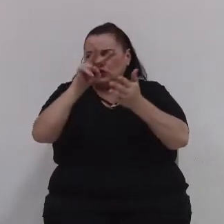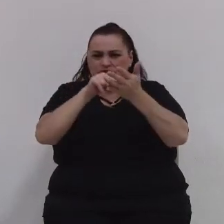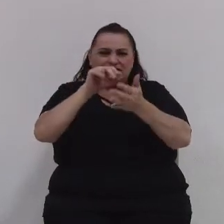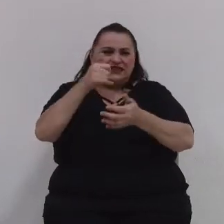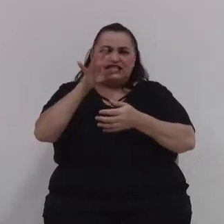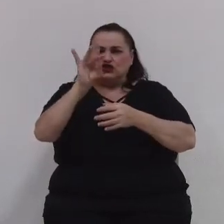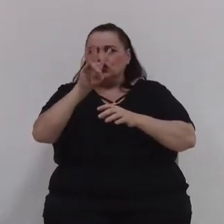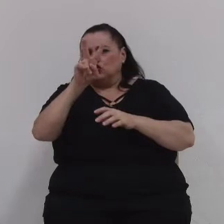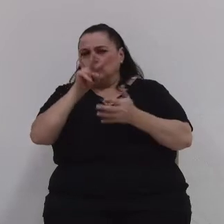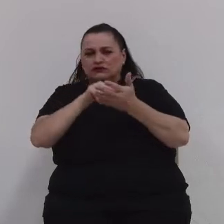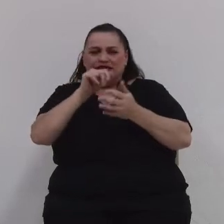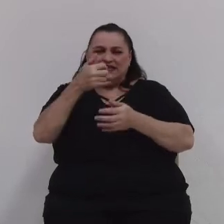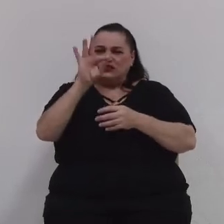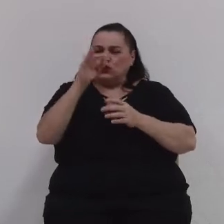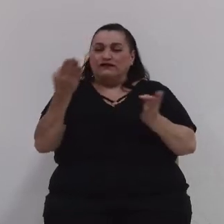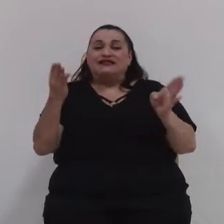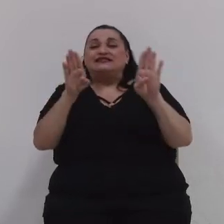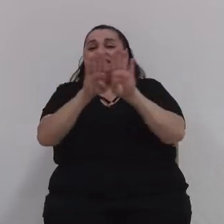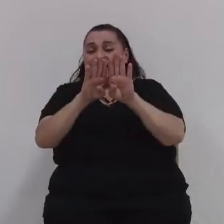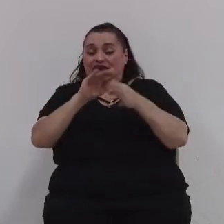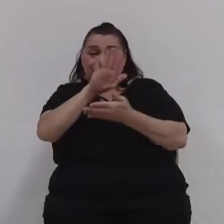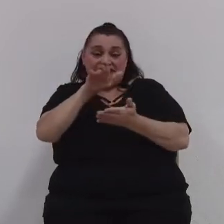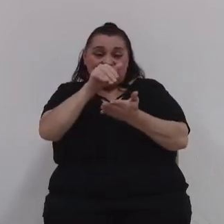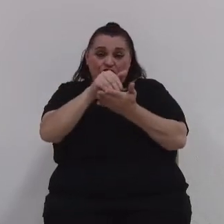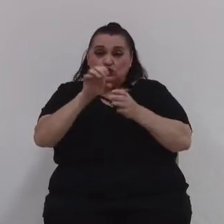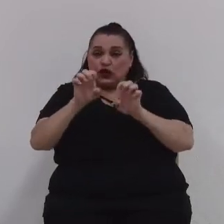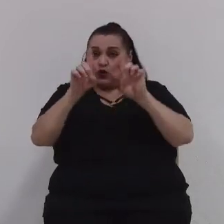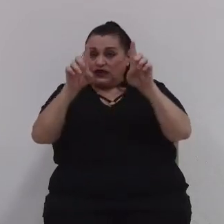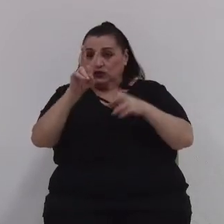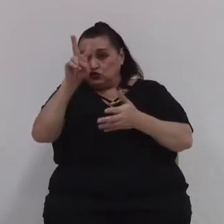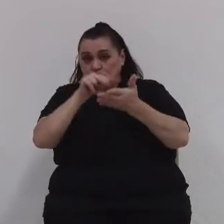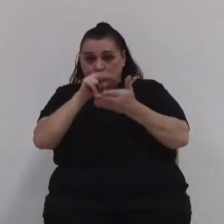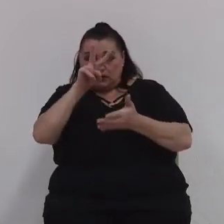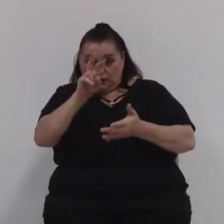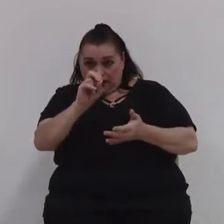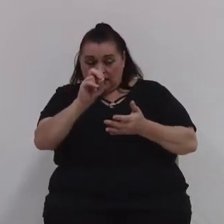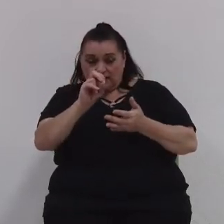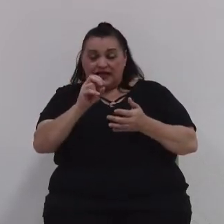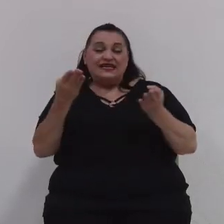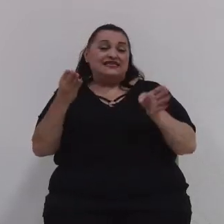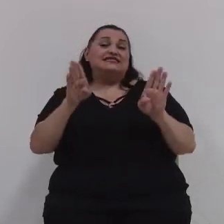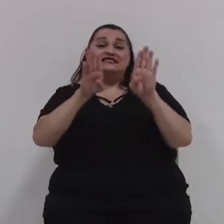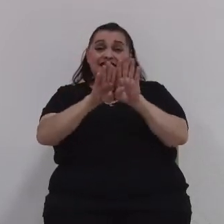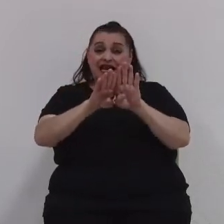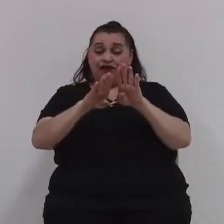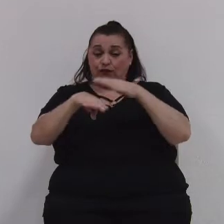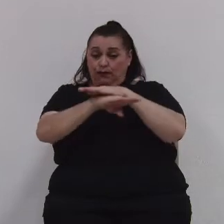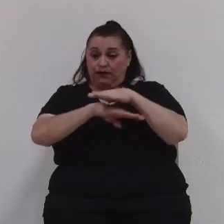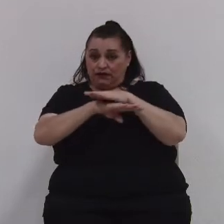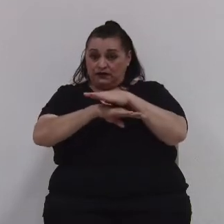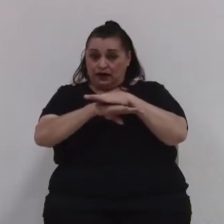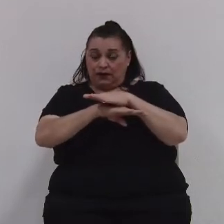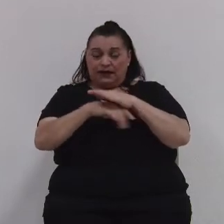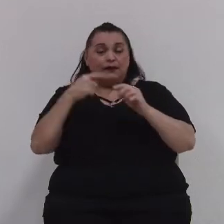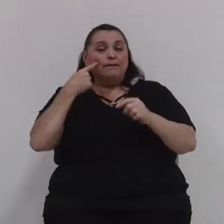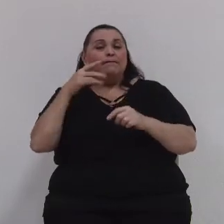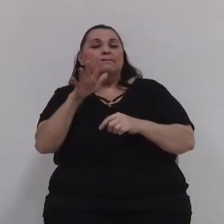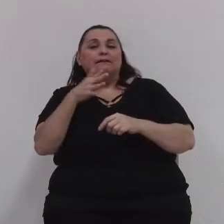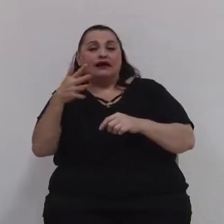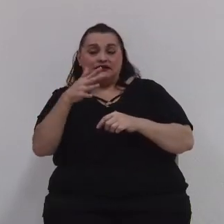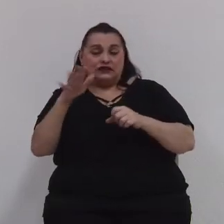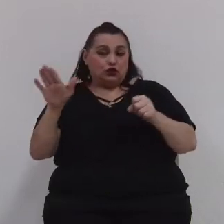suma el cierre total de centros educativos en el 2020 y un cierre básicamente